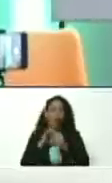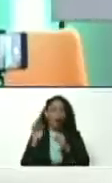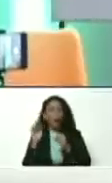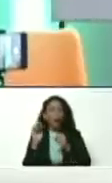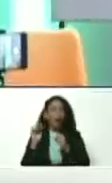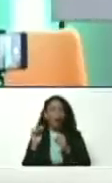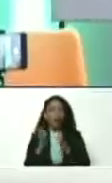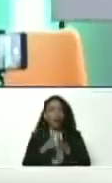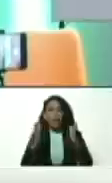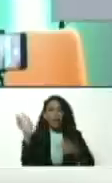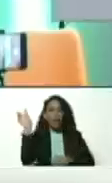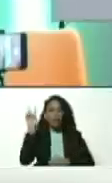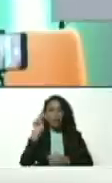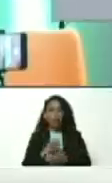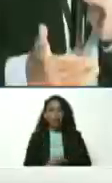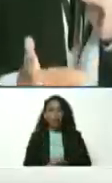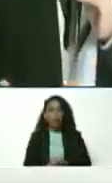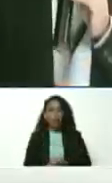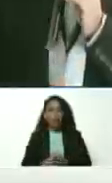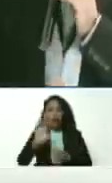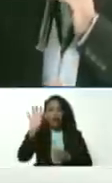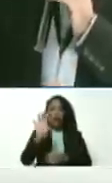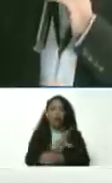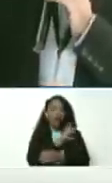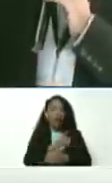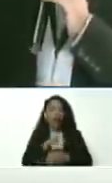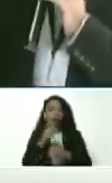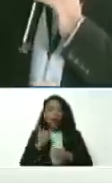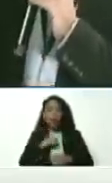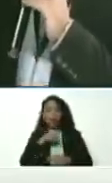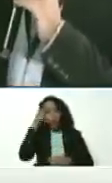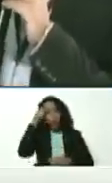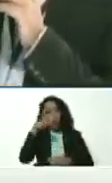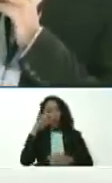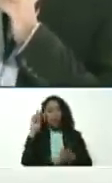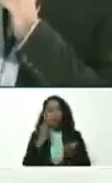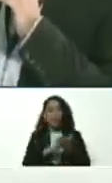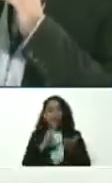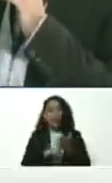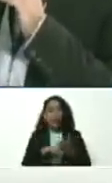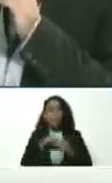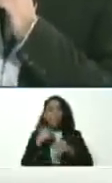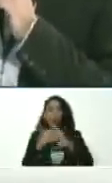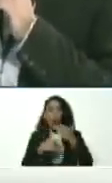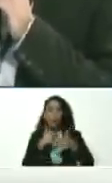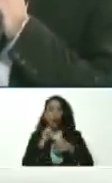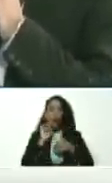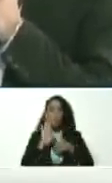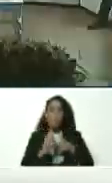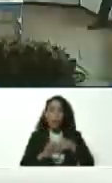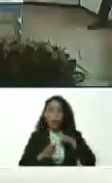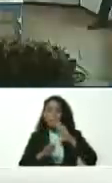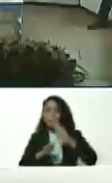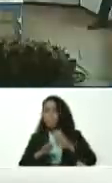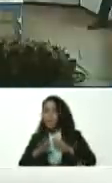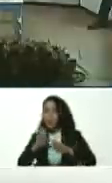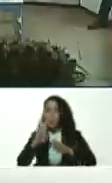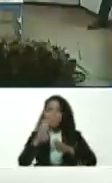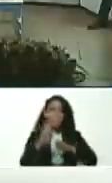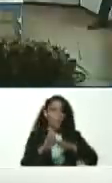la gran venezuela para cantarle a nuestro pueblo de verdad vamos dando pasos pasos